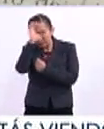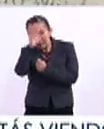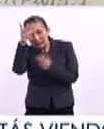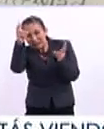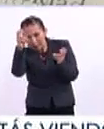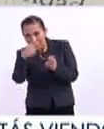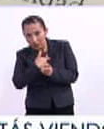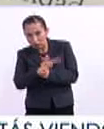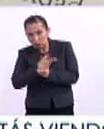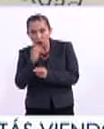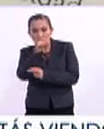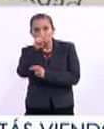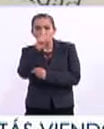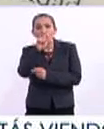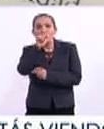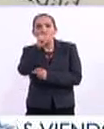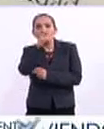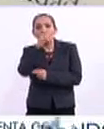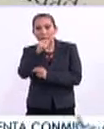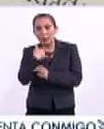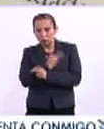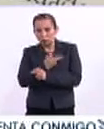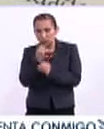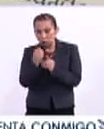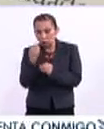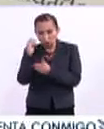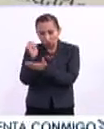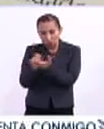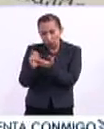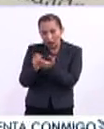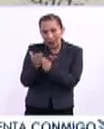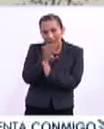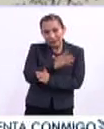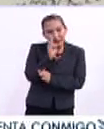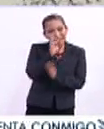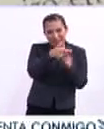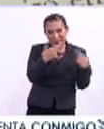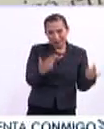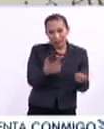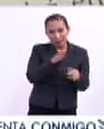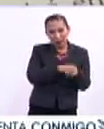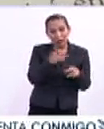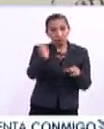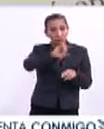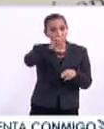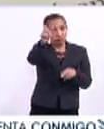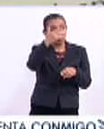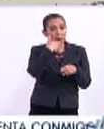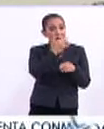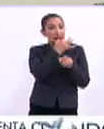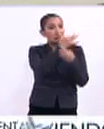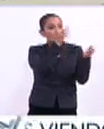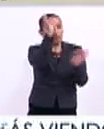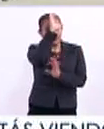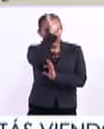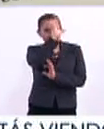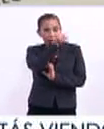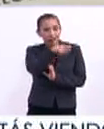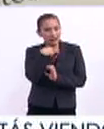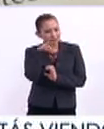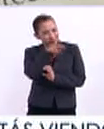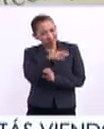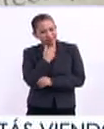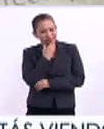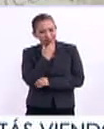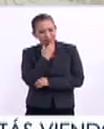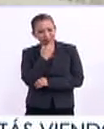sobre todo sobre zoología, pues en algún momento escribía en revistas más especializadas en divulgación, hasta que me di cuenta, en